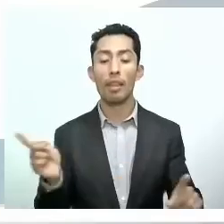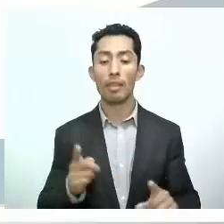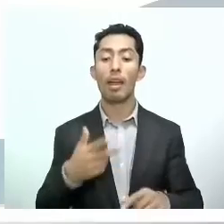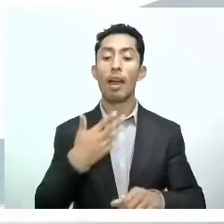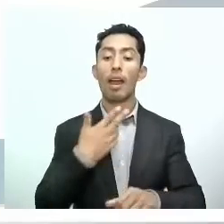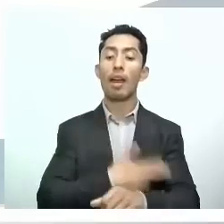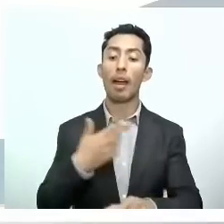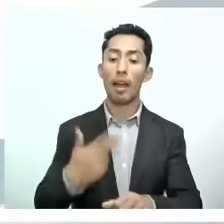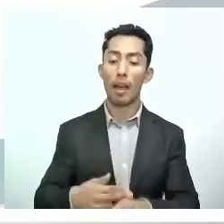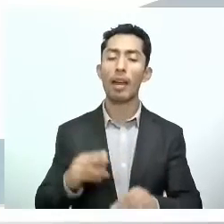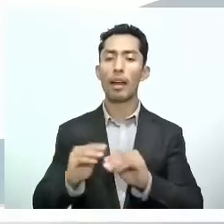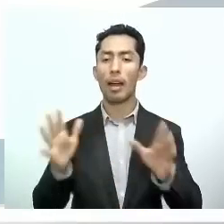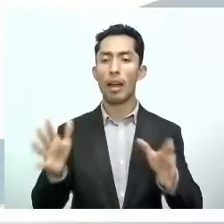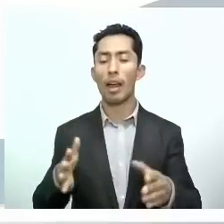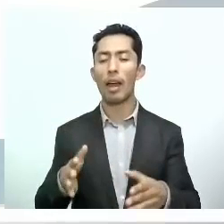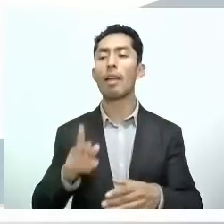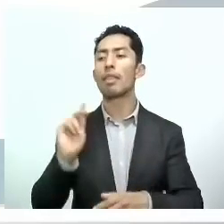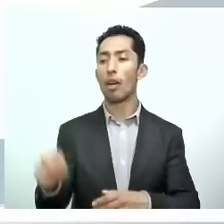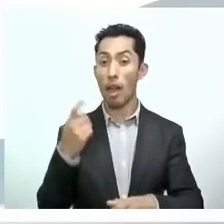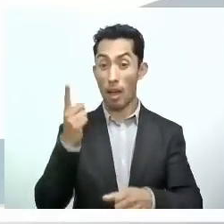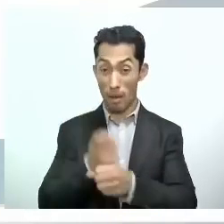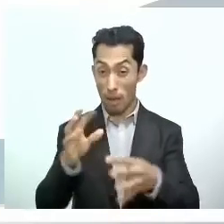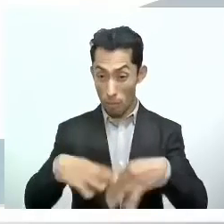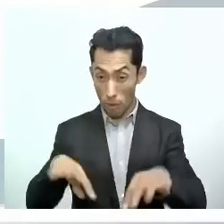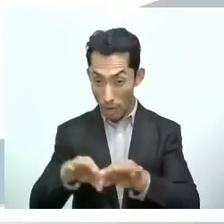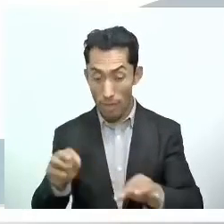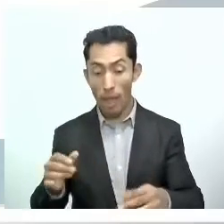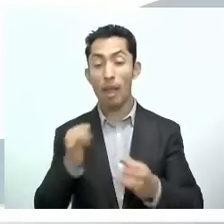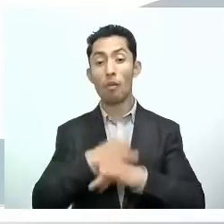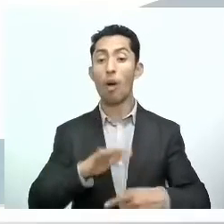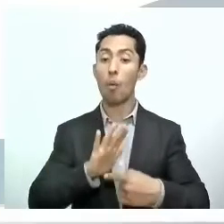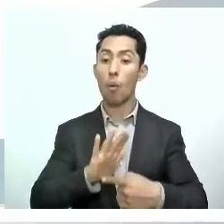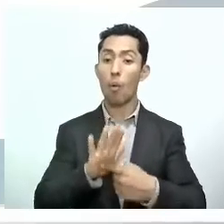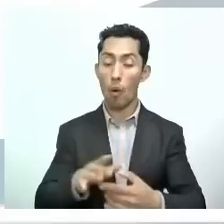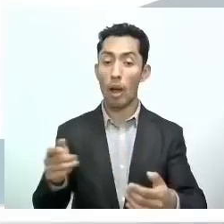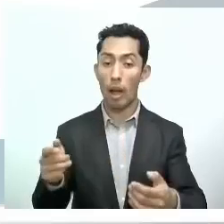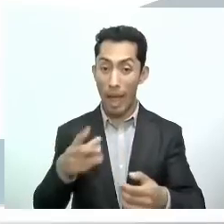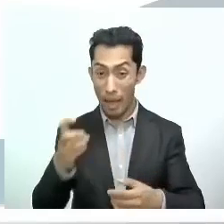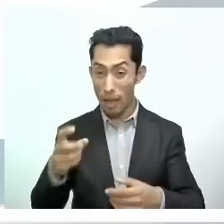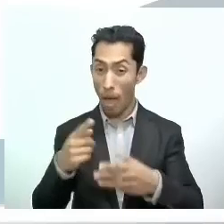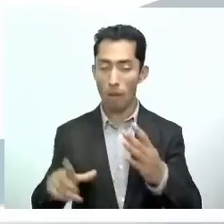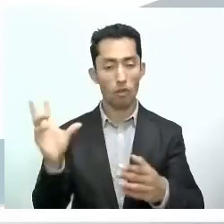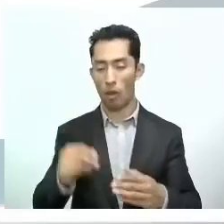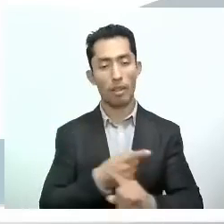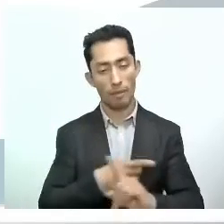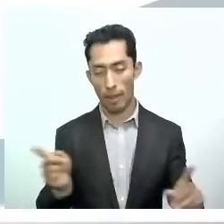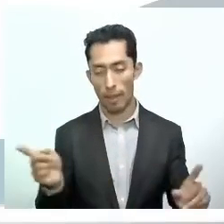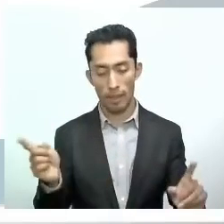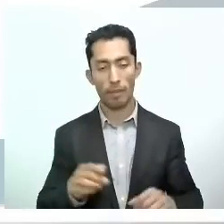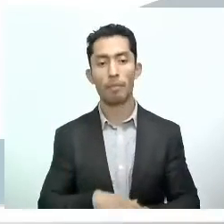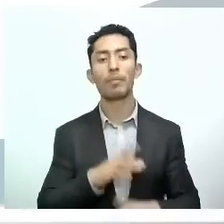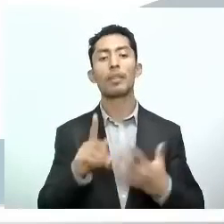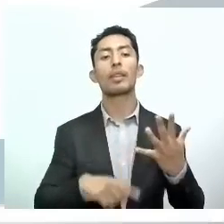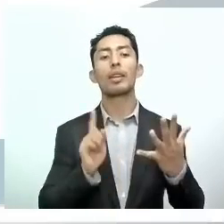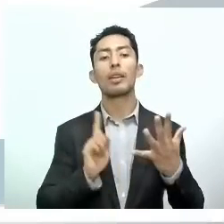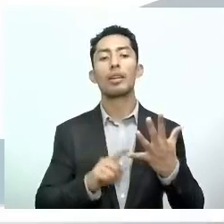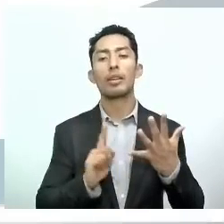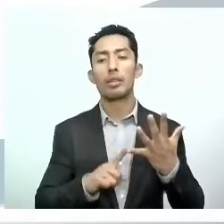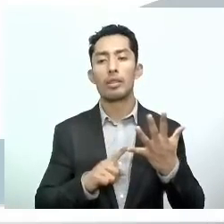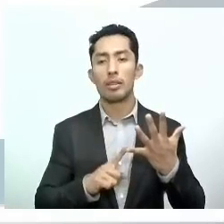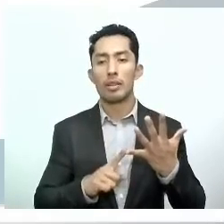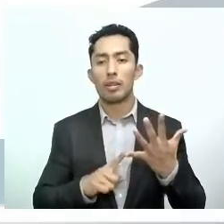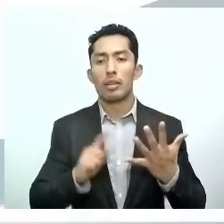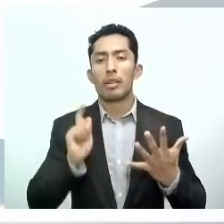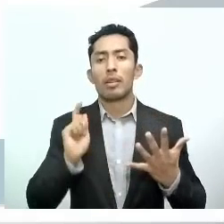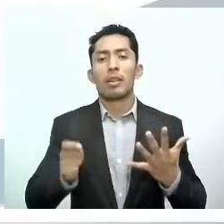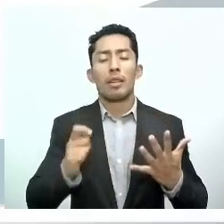transparencia, la tecnología, la rendición de cuentas, etcétera, etcétera. Quinto, muy